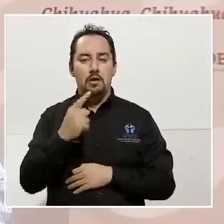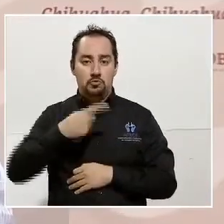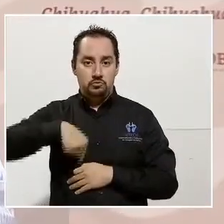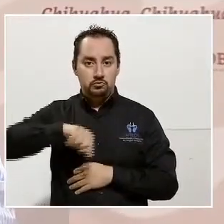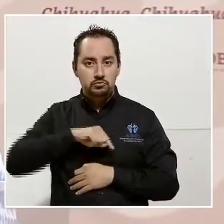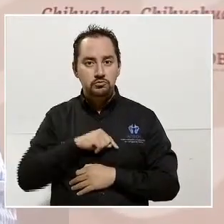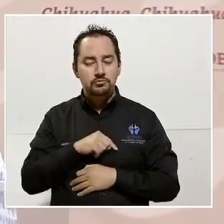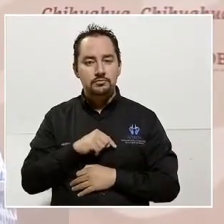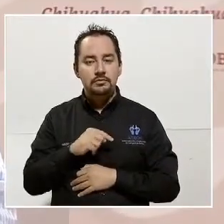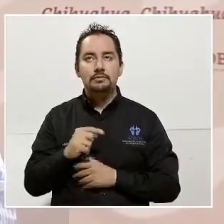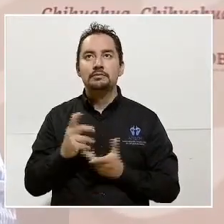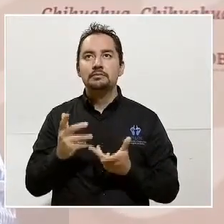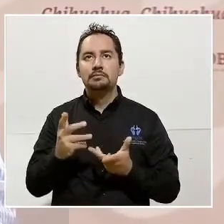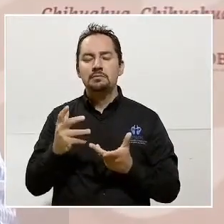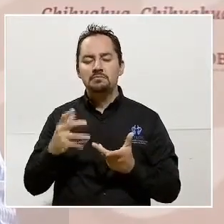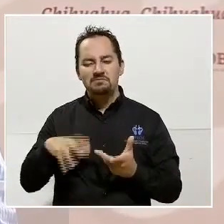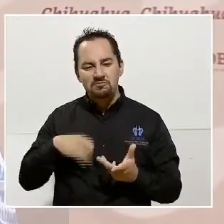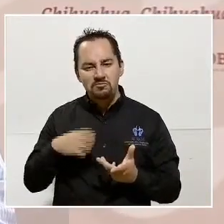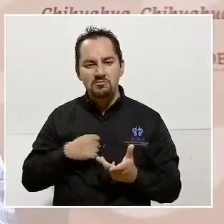y pasión.